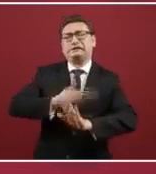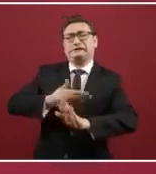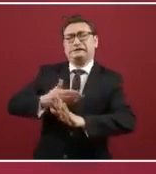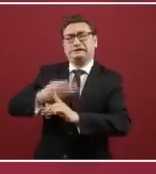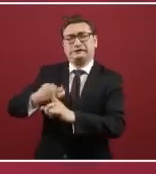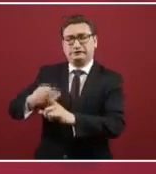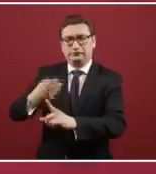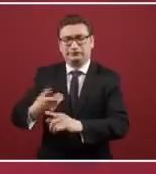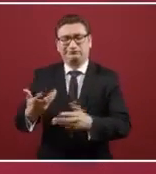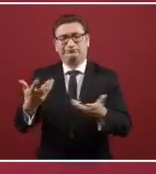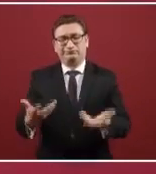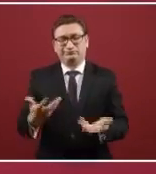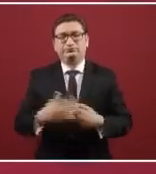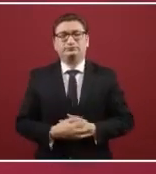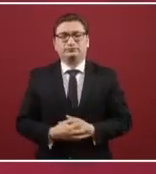hubo un grupo